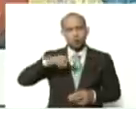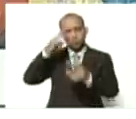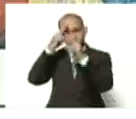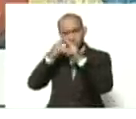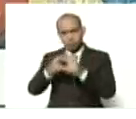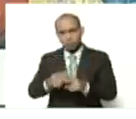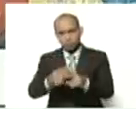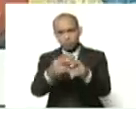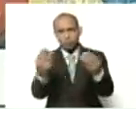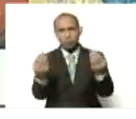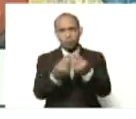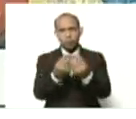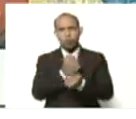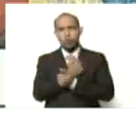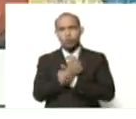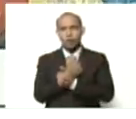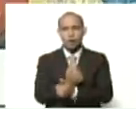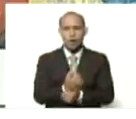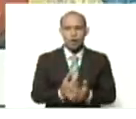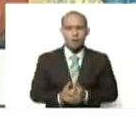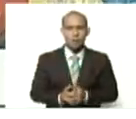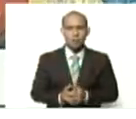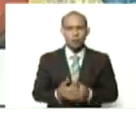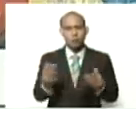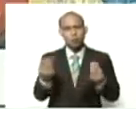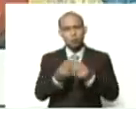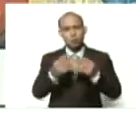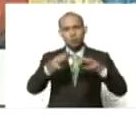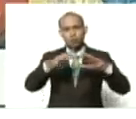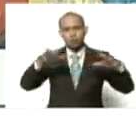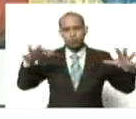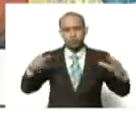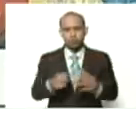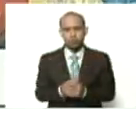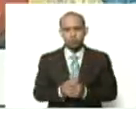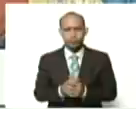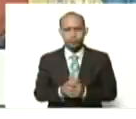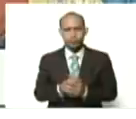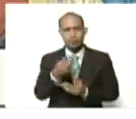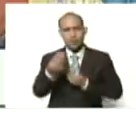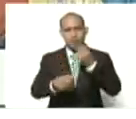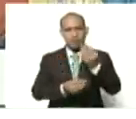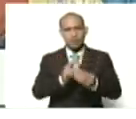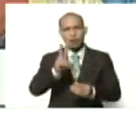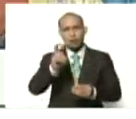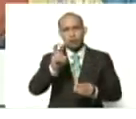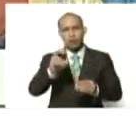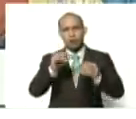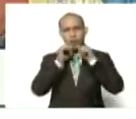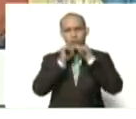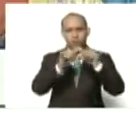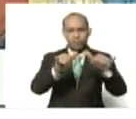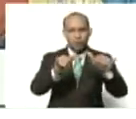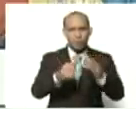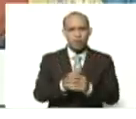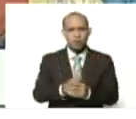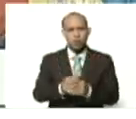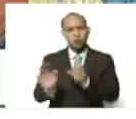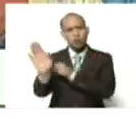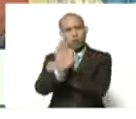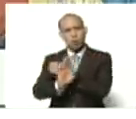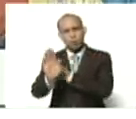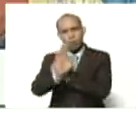con mucho amor, con mucho brillo y a dedicar buenos y nuevos anuncios para la